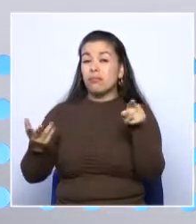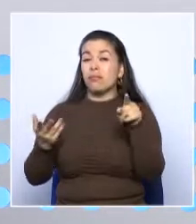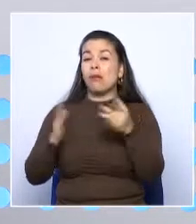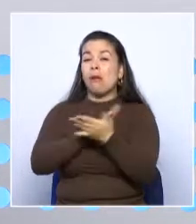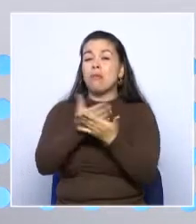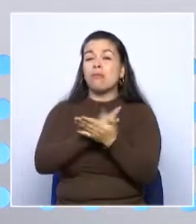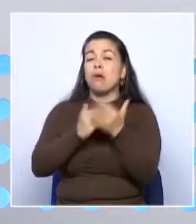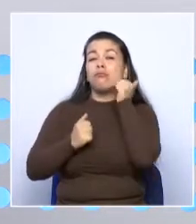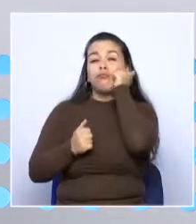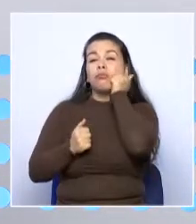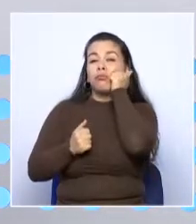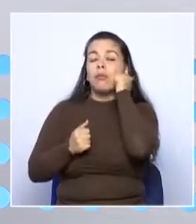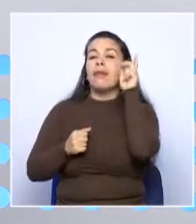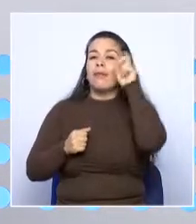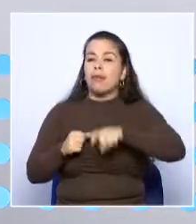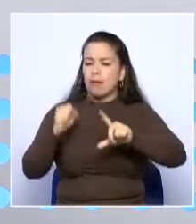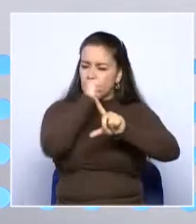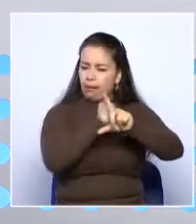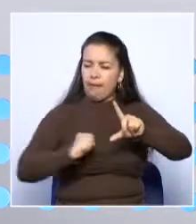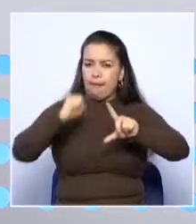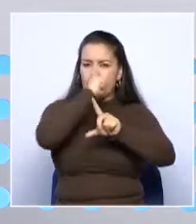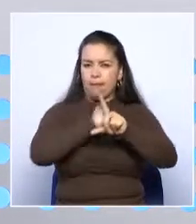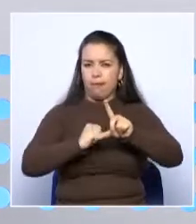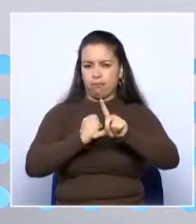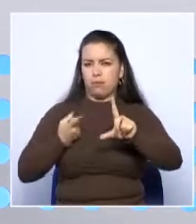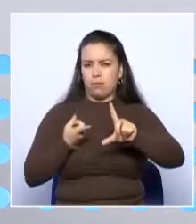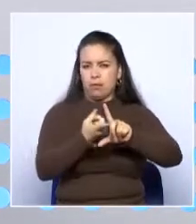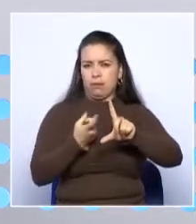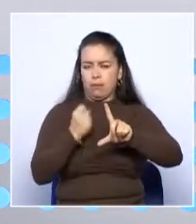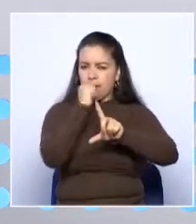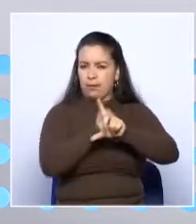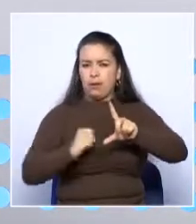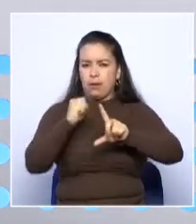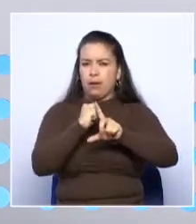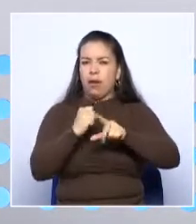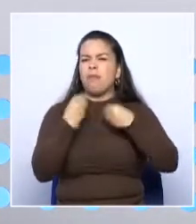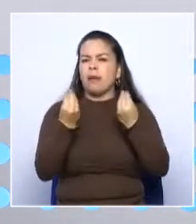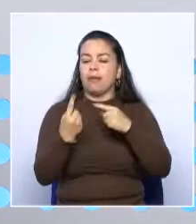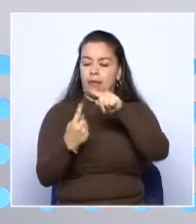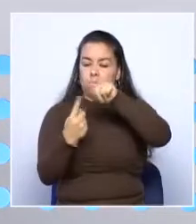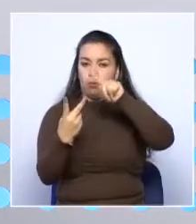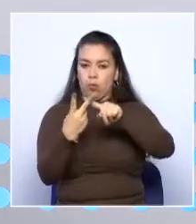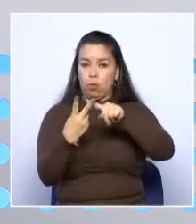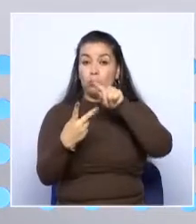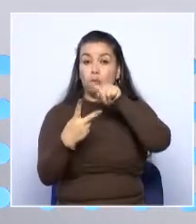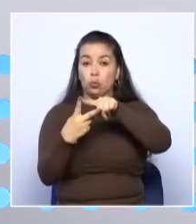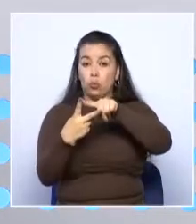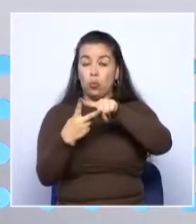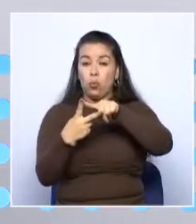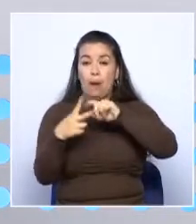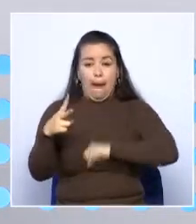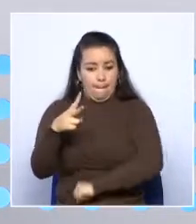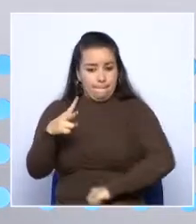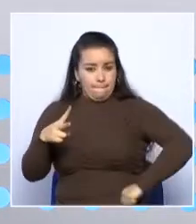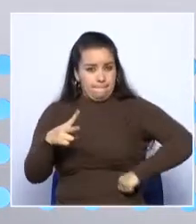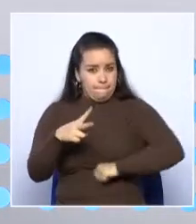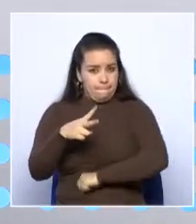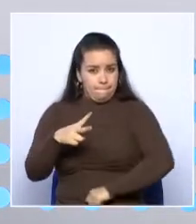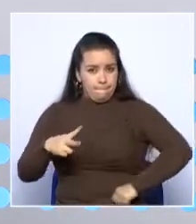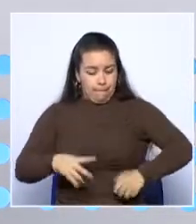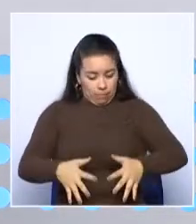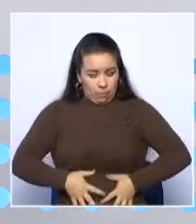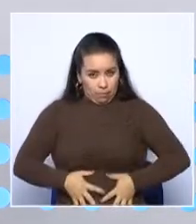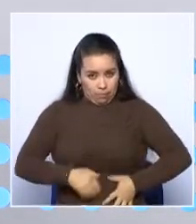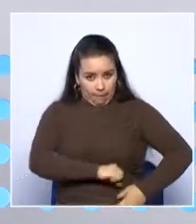menstrual, tenemos las ecografías ginecológicas, ¿sí? Para hacerlas hay 2 tipos. Está la transabdominal, que es viéndola por arriba,